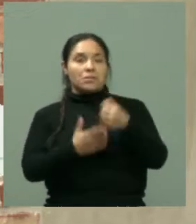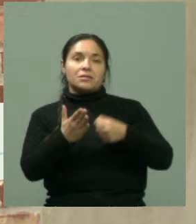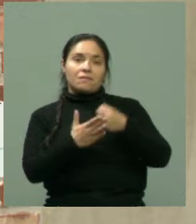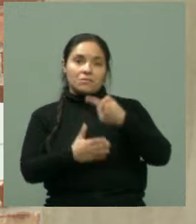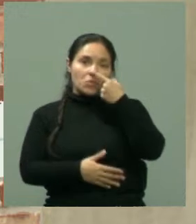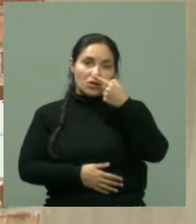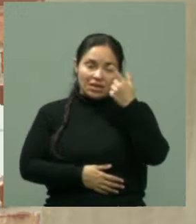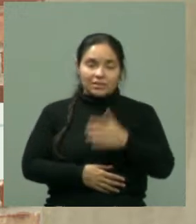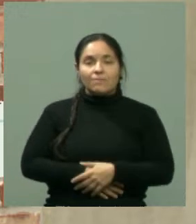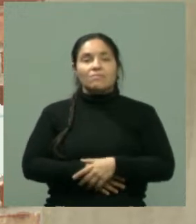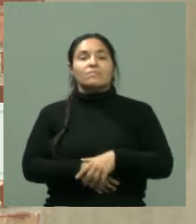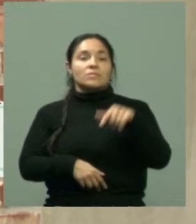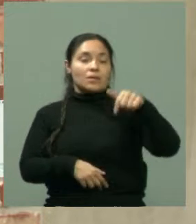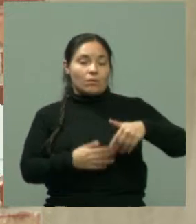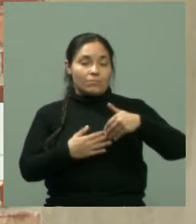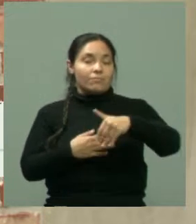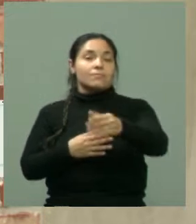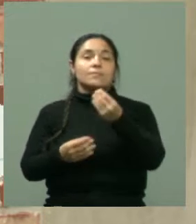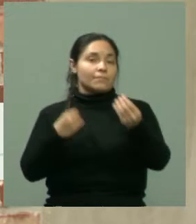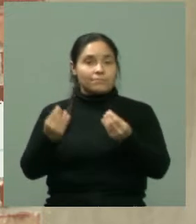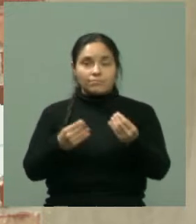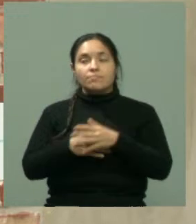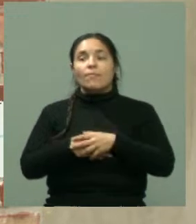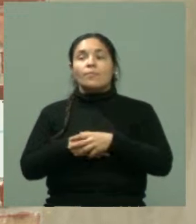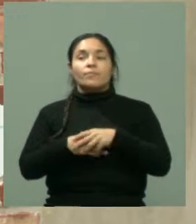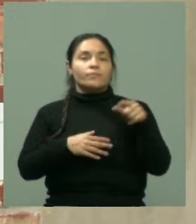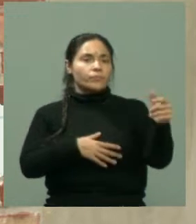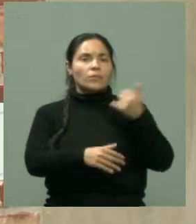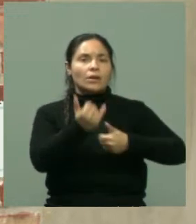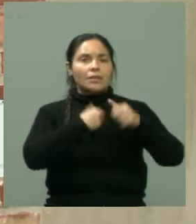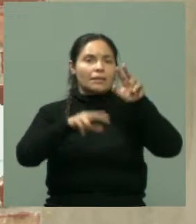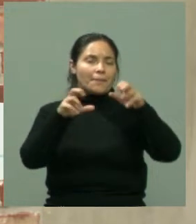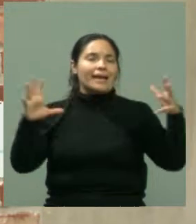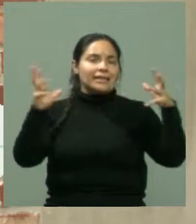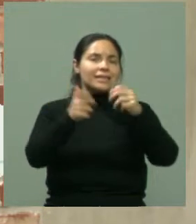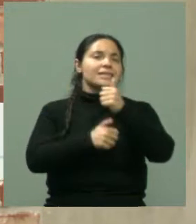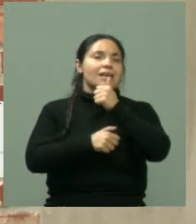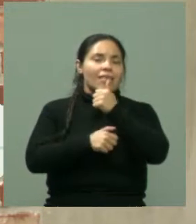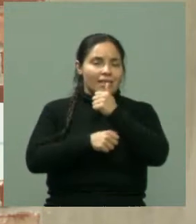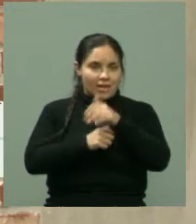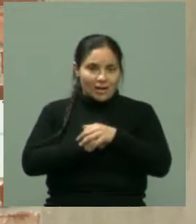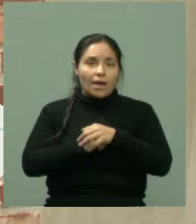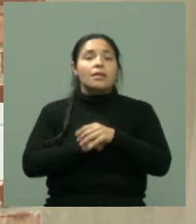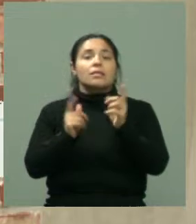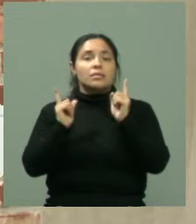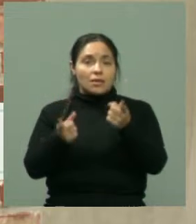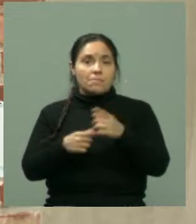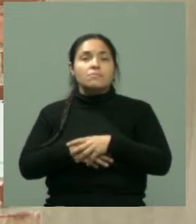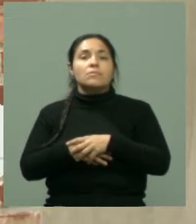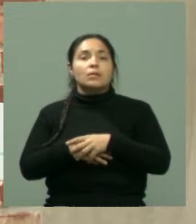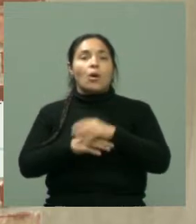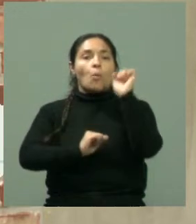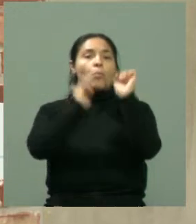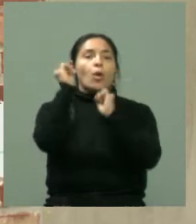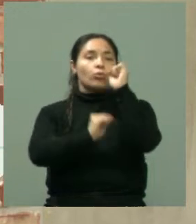estos tiempos donde se habla mucho de, bueno, vos hablabas de la crisis hídrica, pero al mismo tiempo se habla de cambiar la matriz productiva